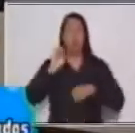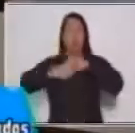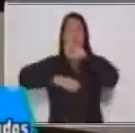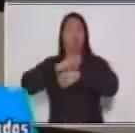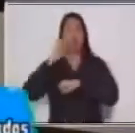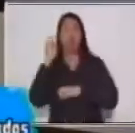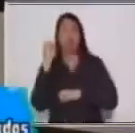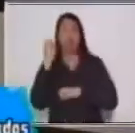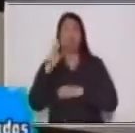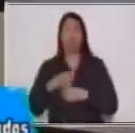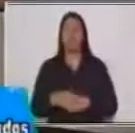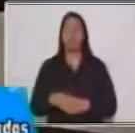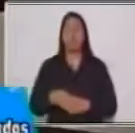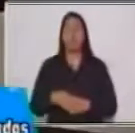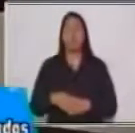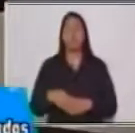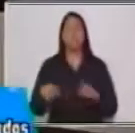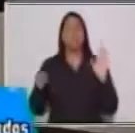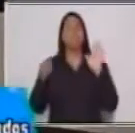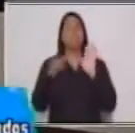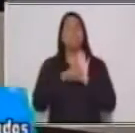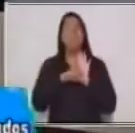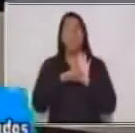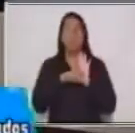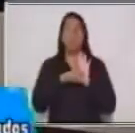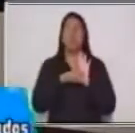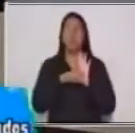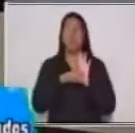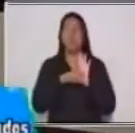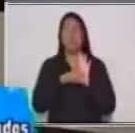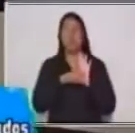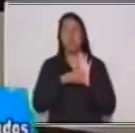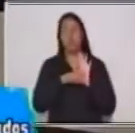Fahrenheit, menos, dice la fórmula, menos